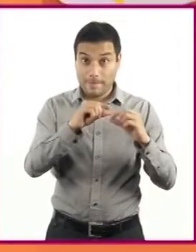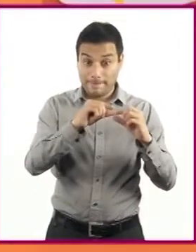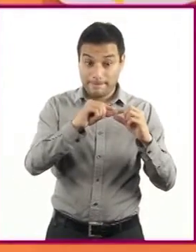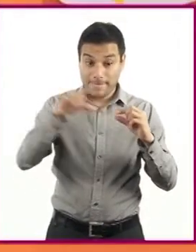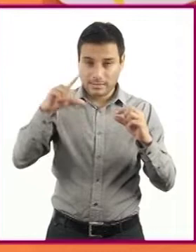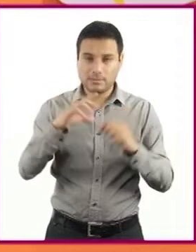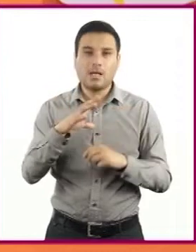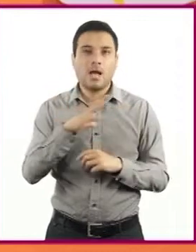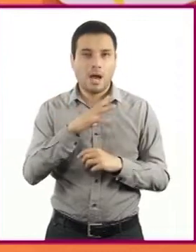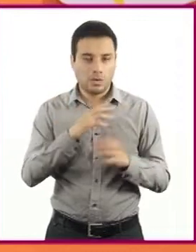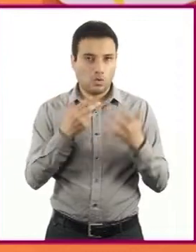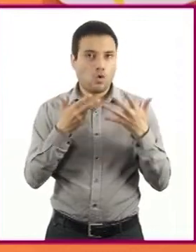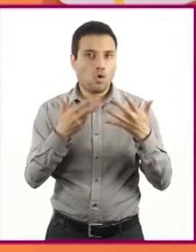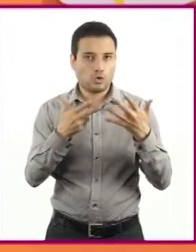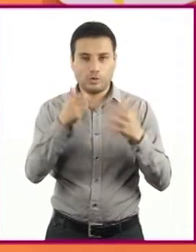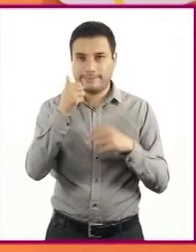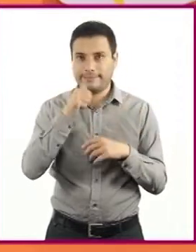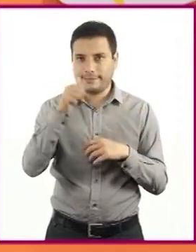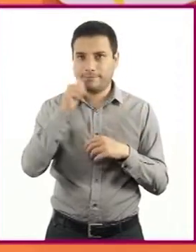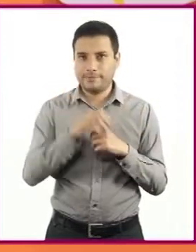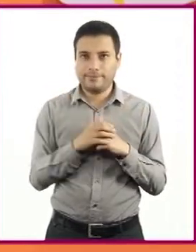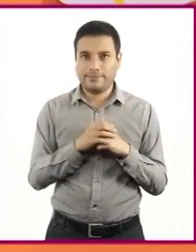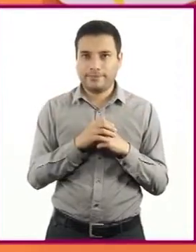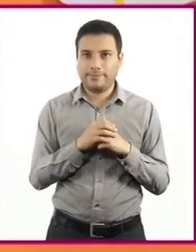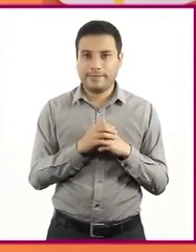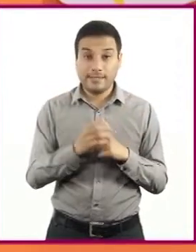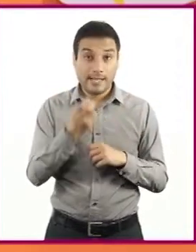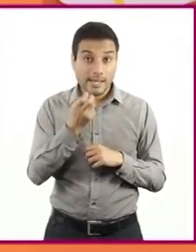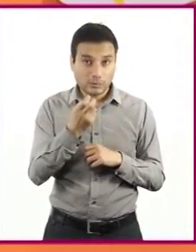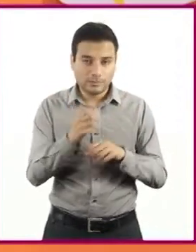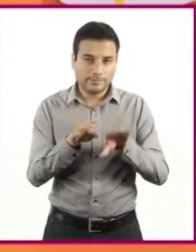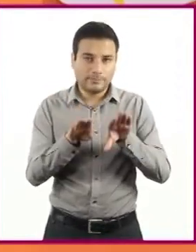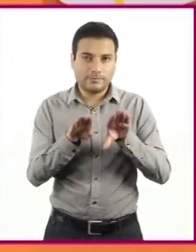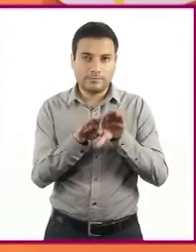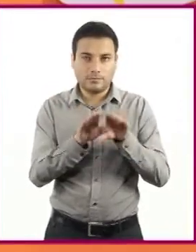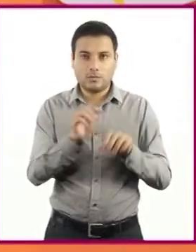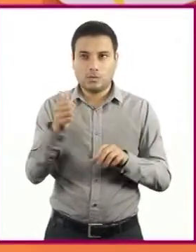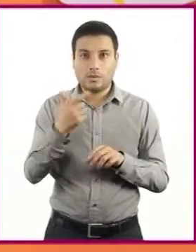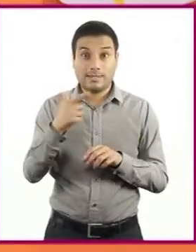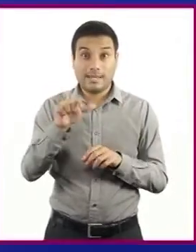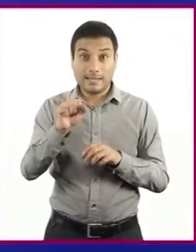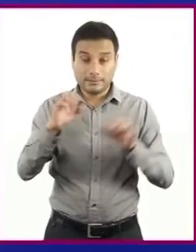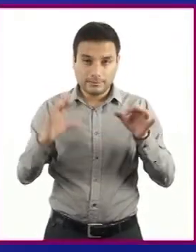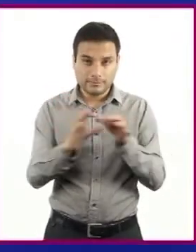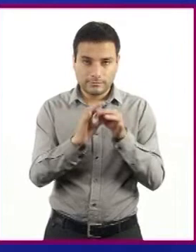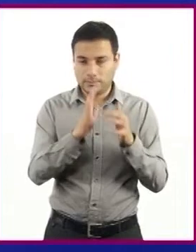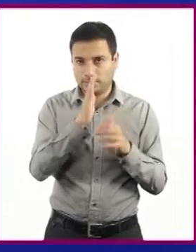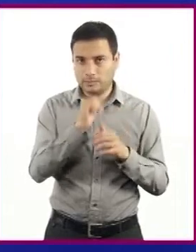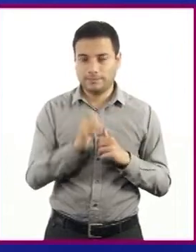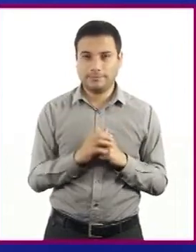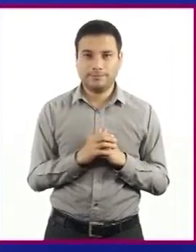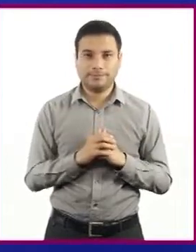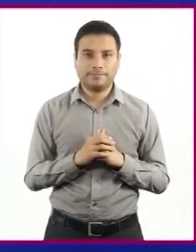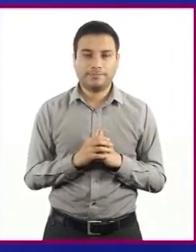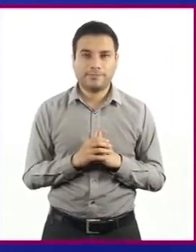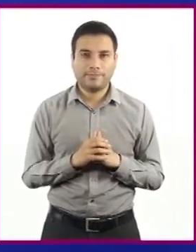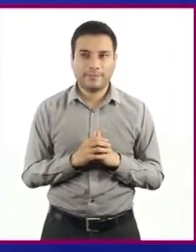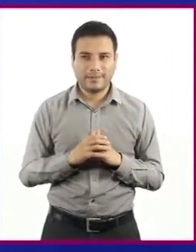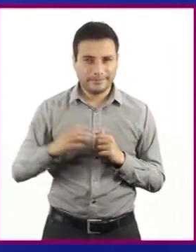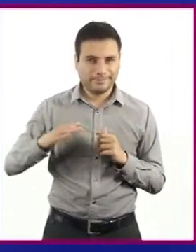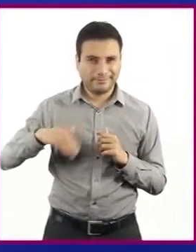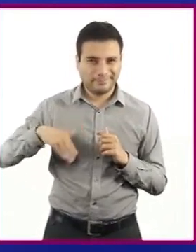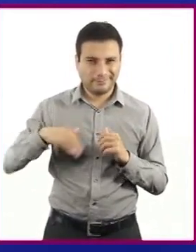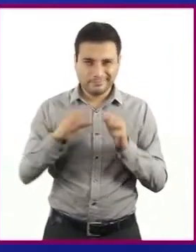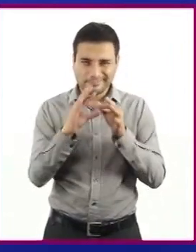un octeto de electrones estables y que no intervienen en enlaces, los gases nobles. Los elementos anteriores